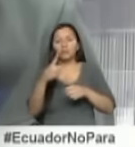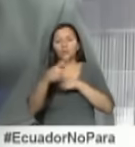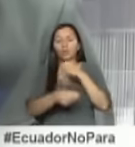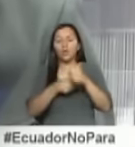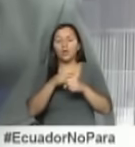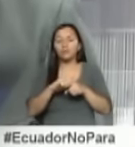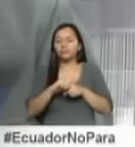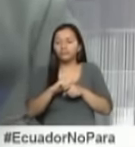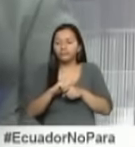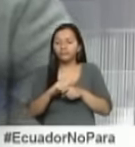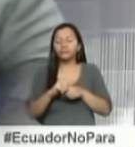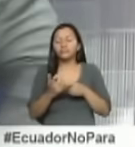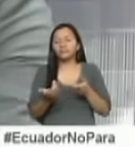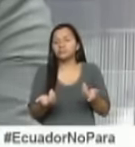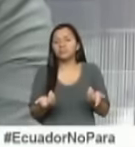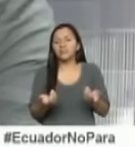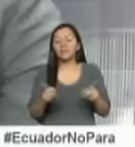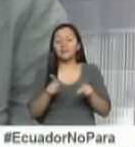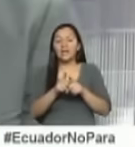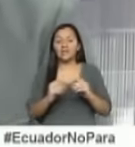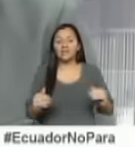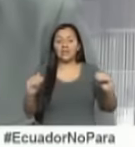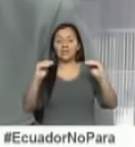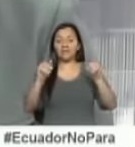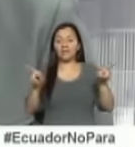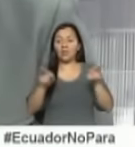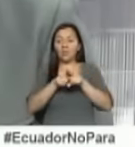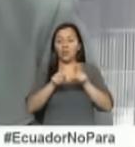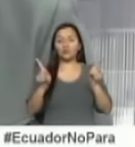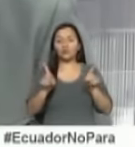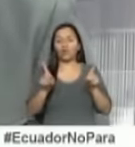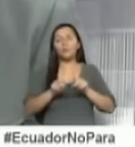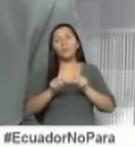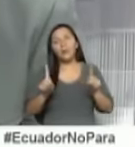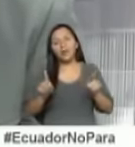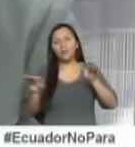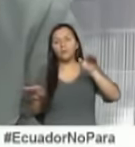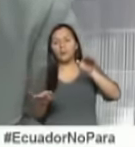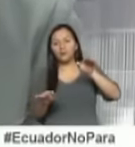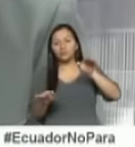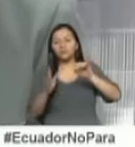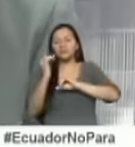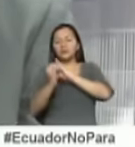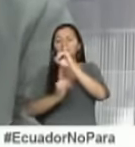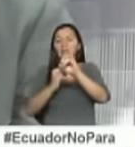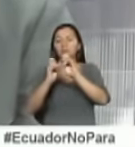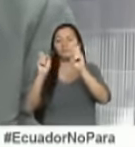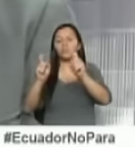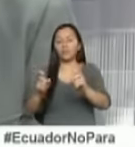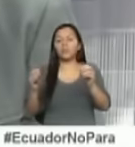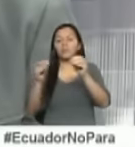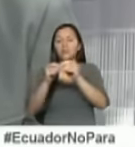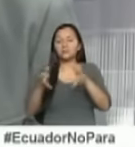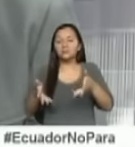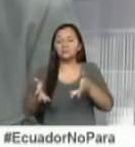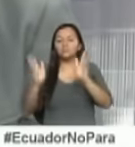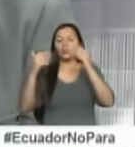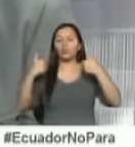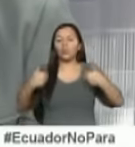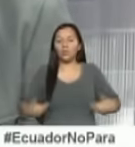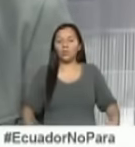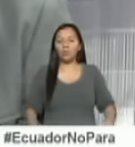seguir compitiendo, quizás ya no al nivel de un ciclo olímpico, pero sí a un nivel internacional que le permita también el cuerpo